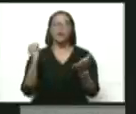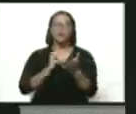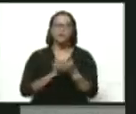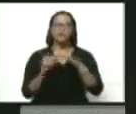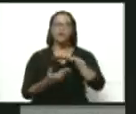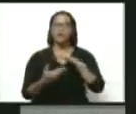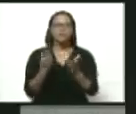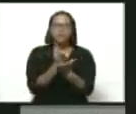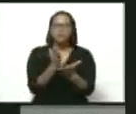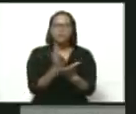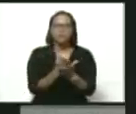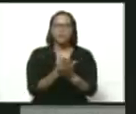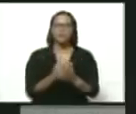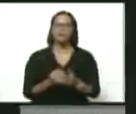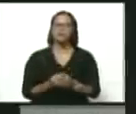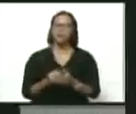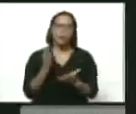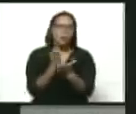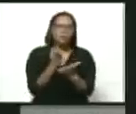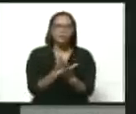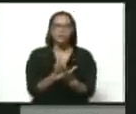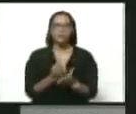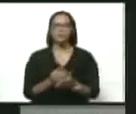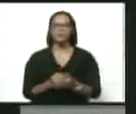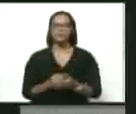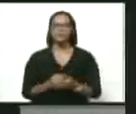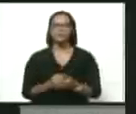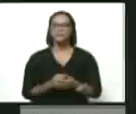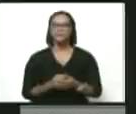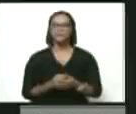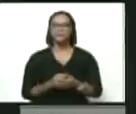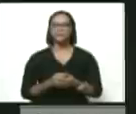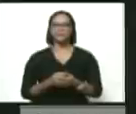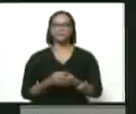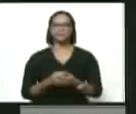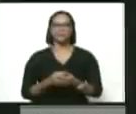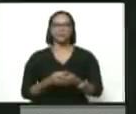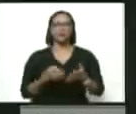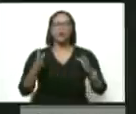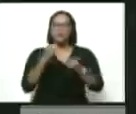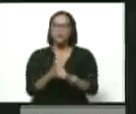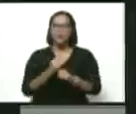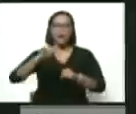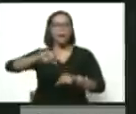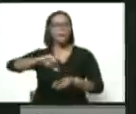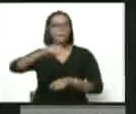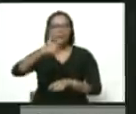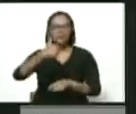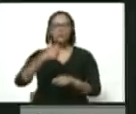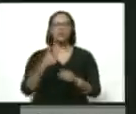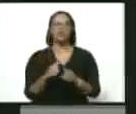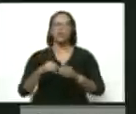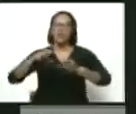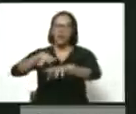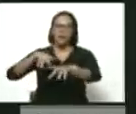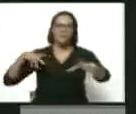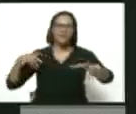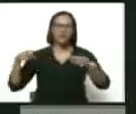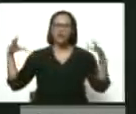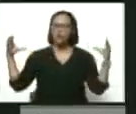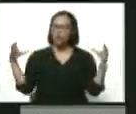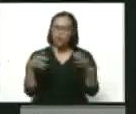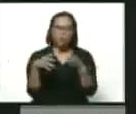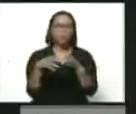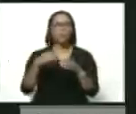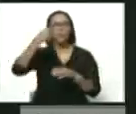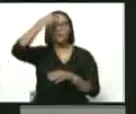como siempre. Como siempre. Jugárnoslas con las mayorías, con las multitudes, con las masas, con el